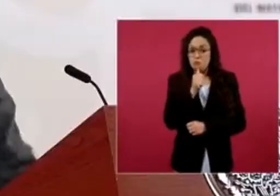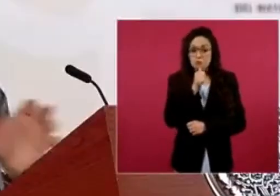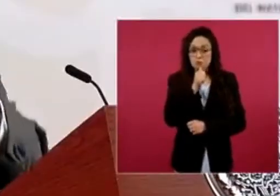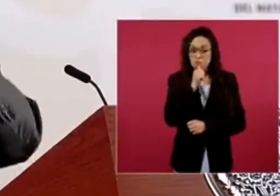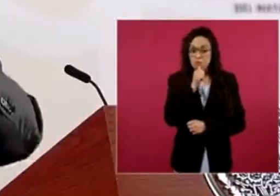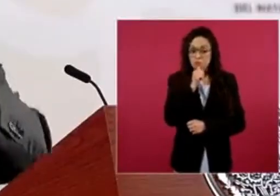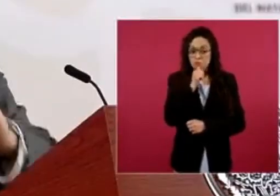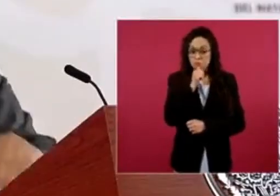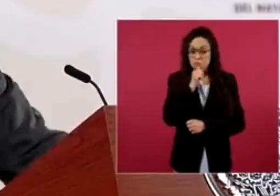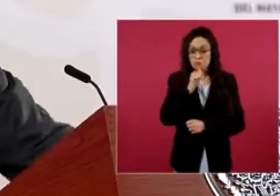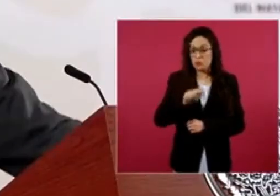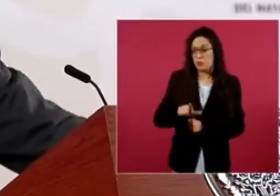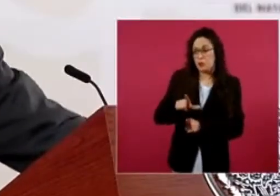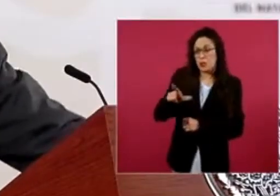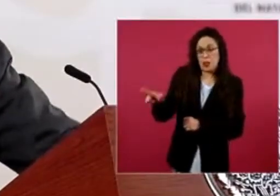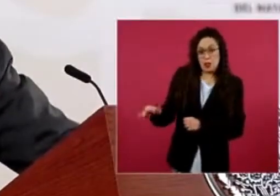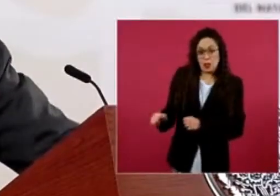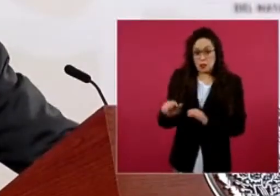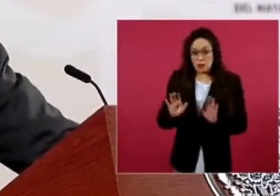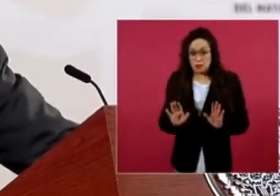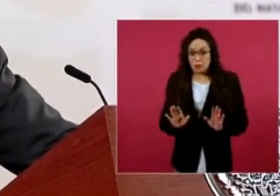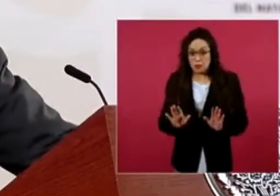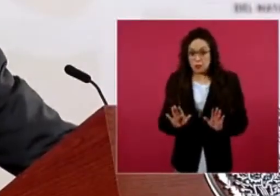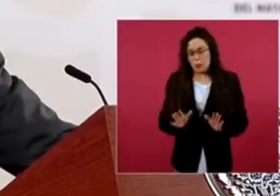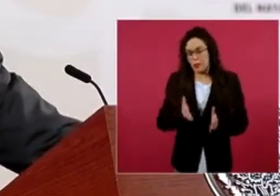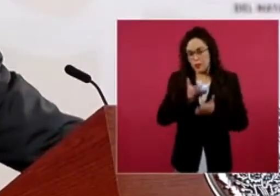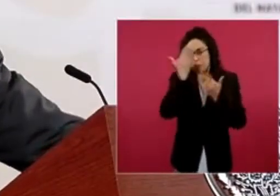pero es cosa de esperarnos.